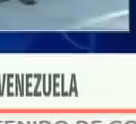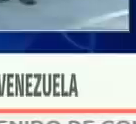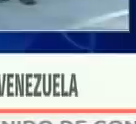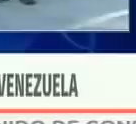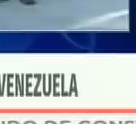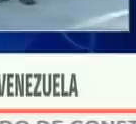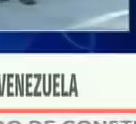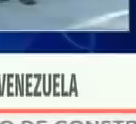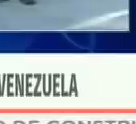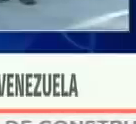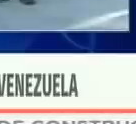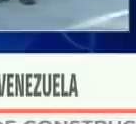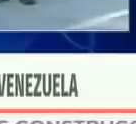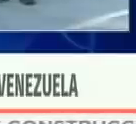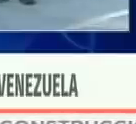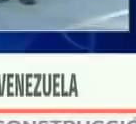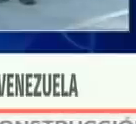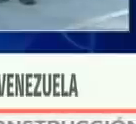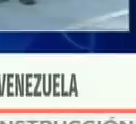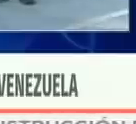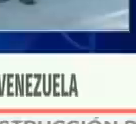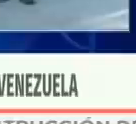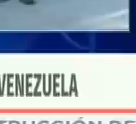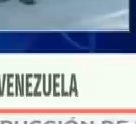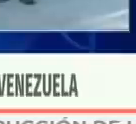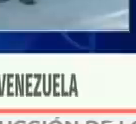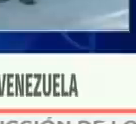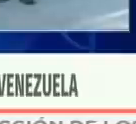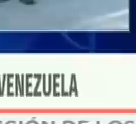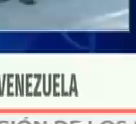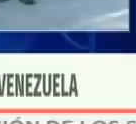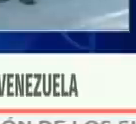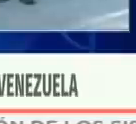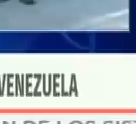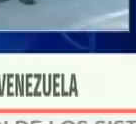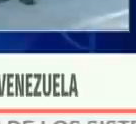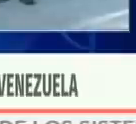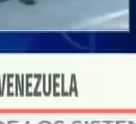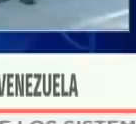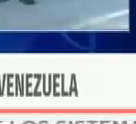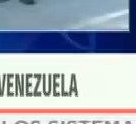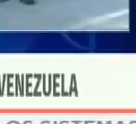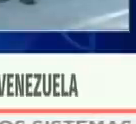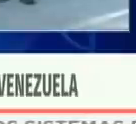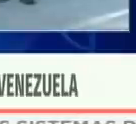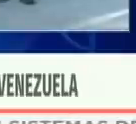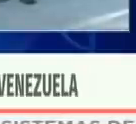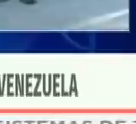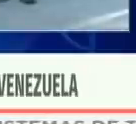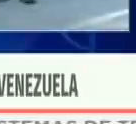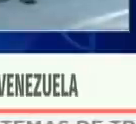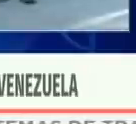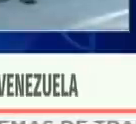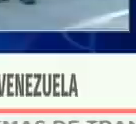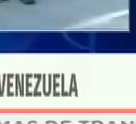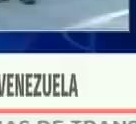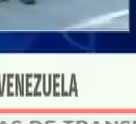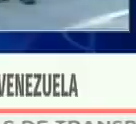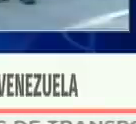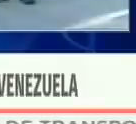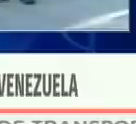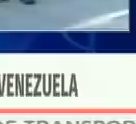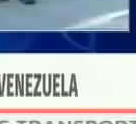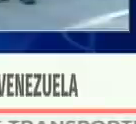es el despliegue hoy en el primer aniversario de la gran misión Transporte Venezuela, de esta ofensiva